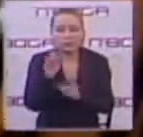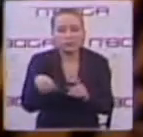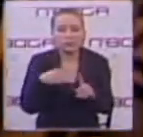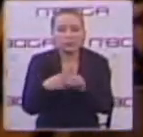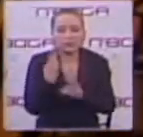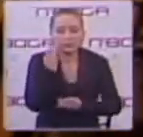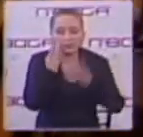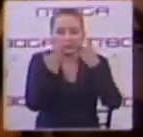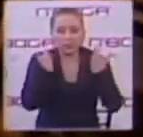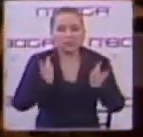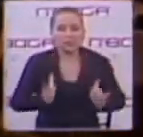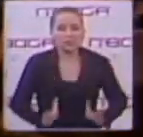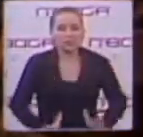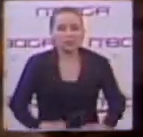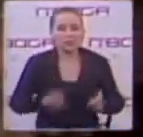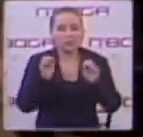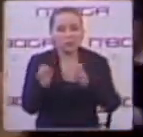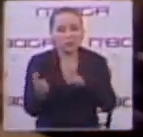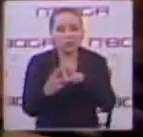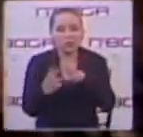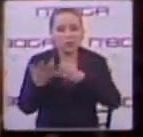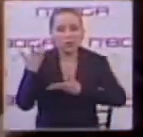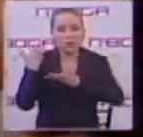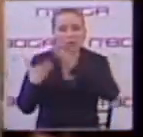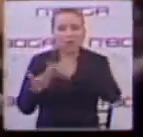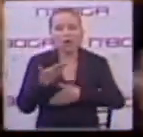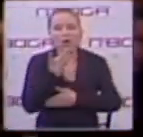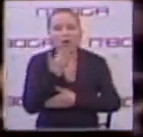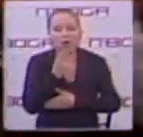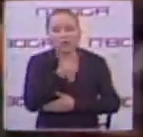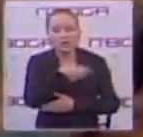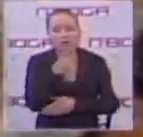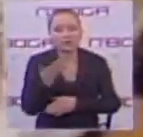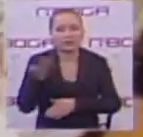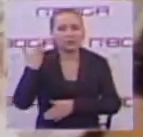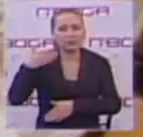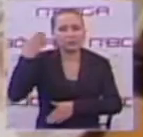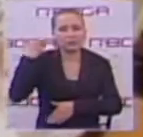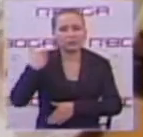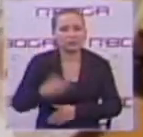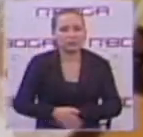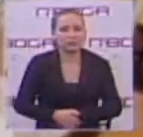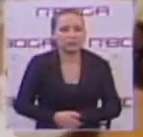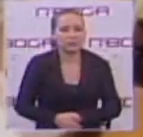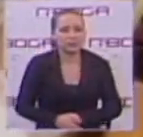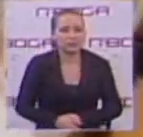además de observar los trajes, podrán conocer la historia de cómo vestían en la antigüedad.